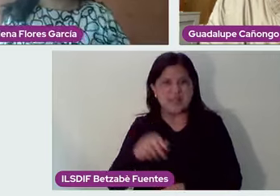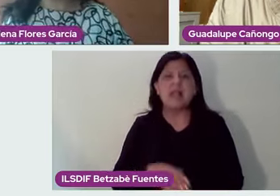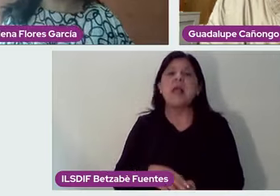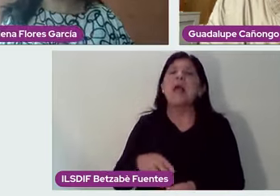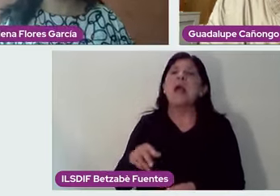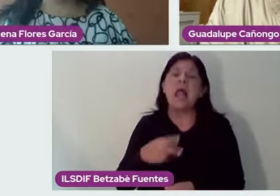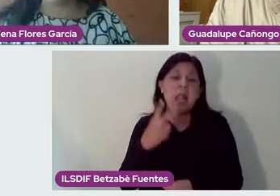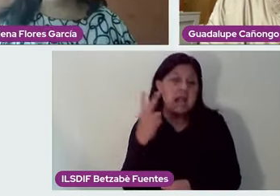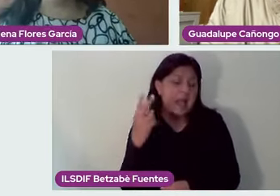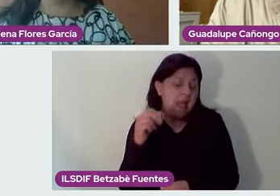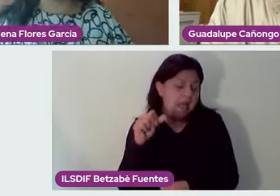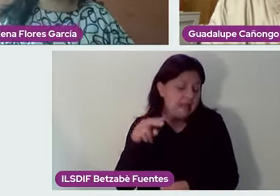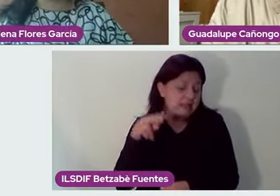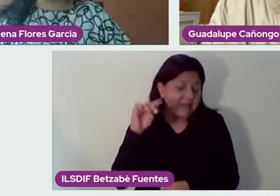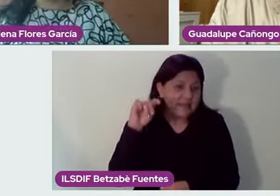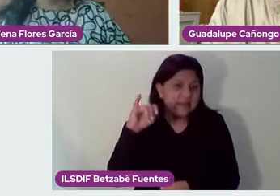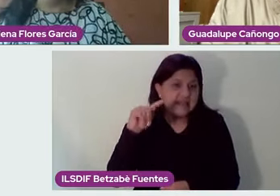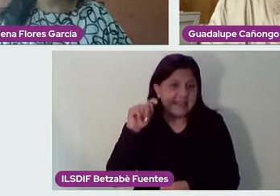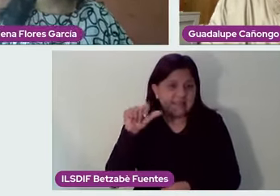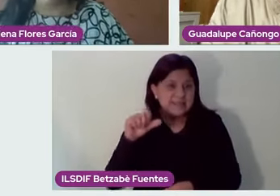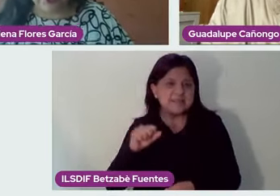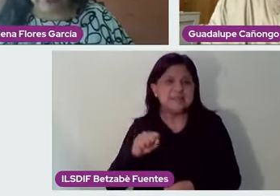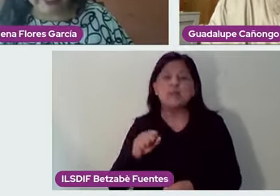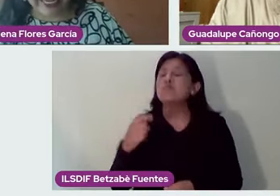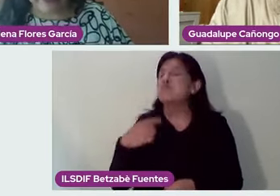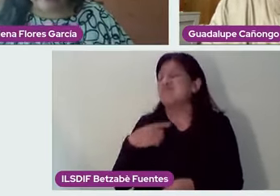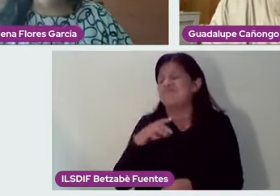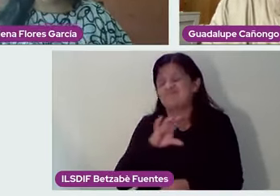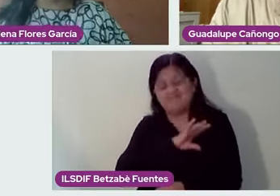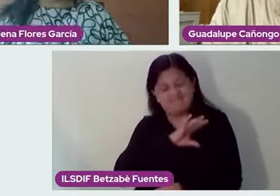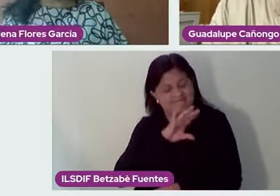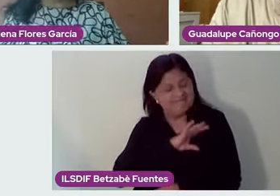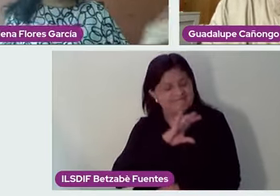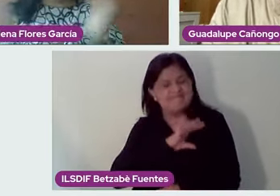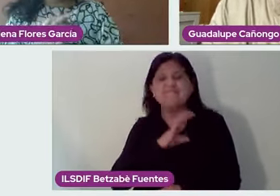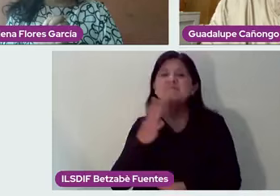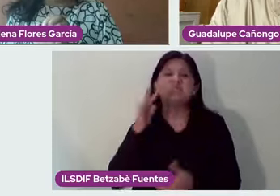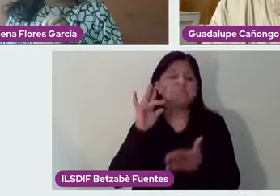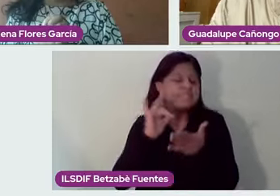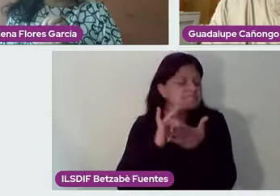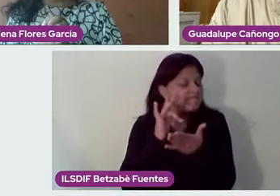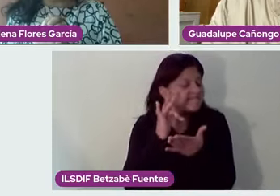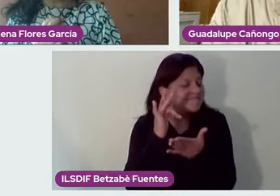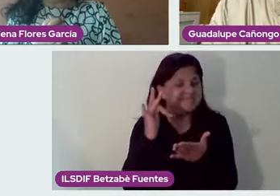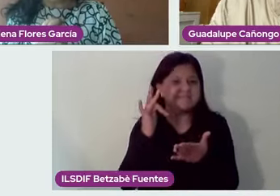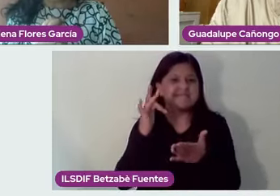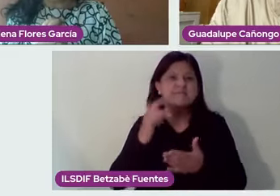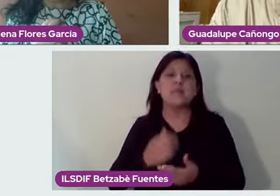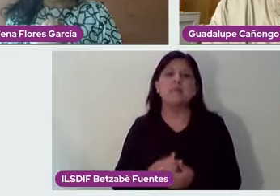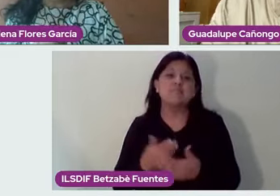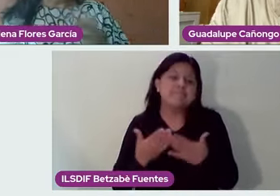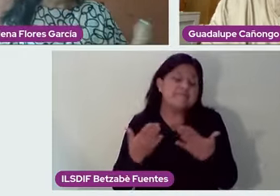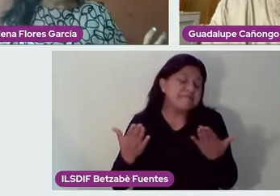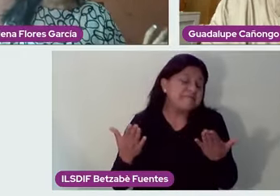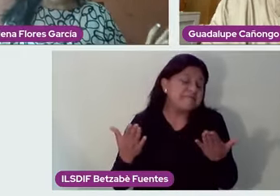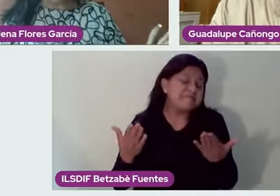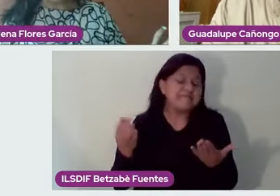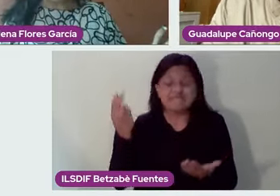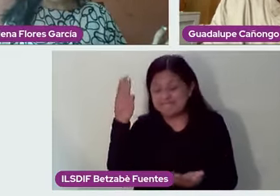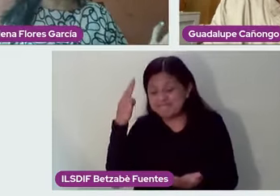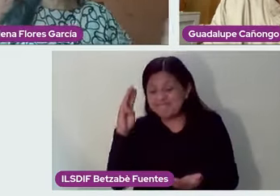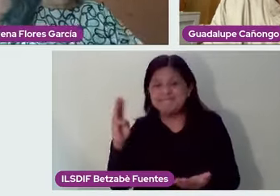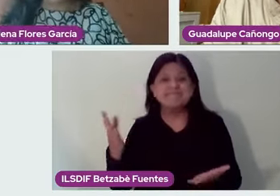siempre con mucho respeto y cariño las nombro. Muchas, muchas gracias. Y bueno, maestra,